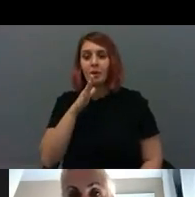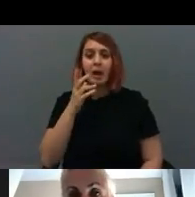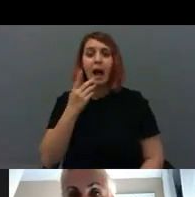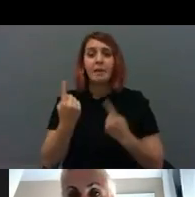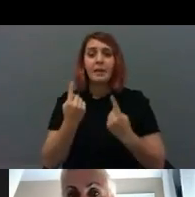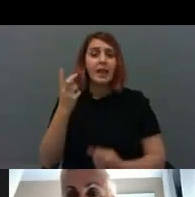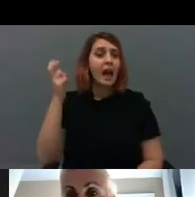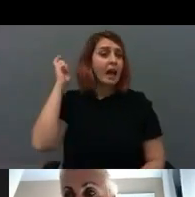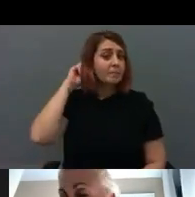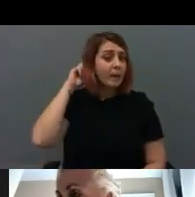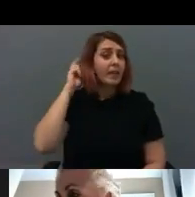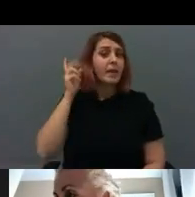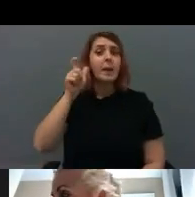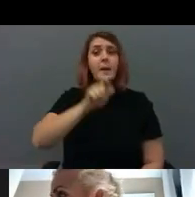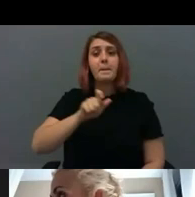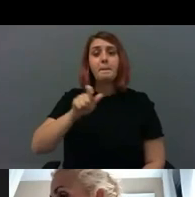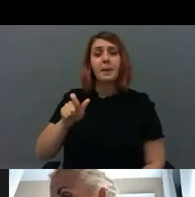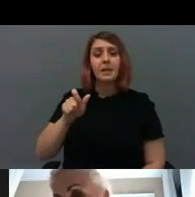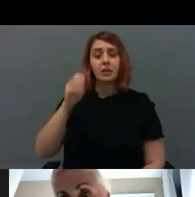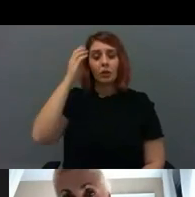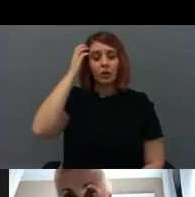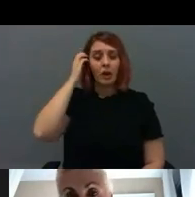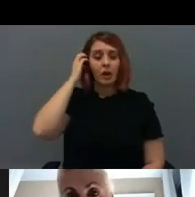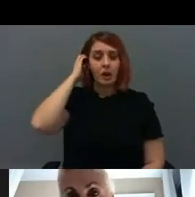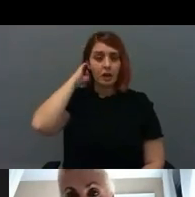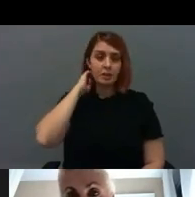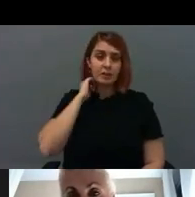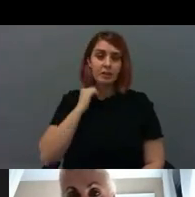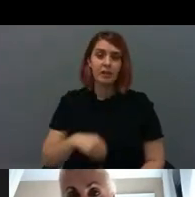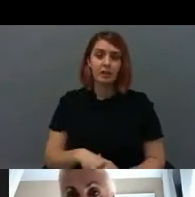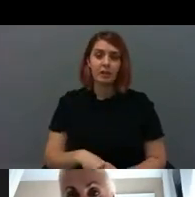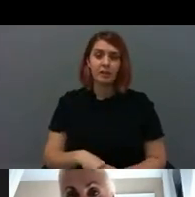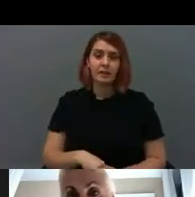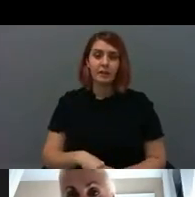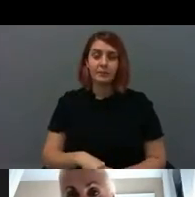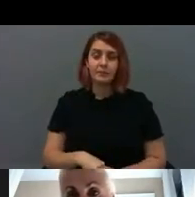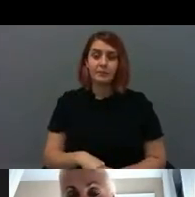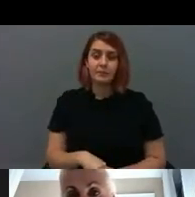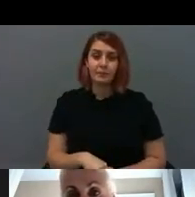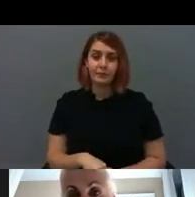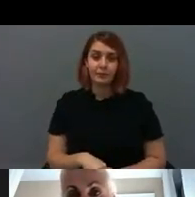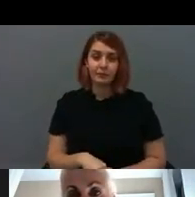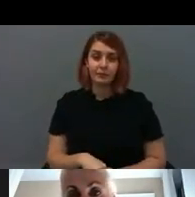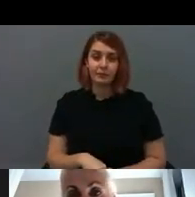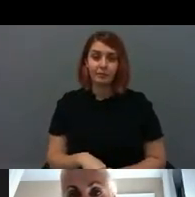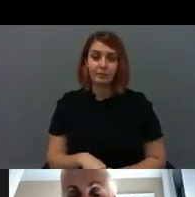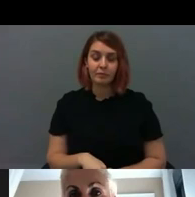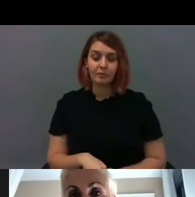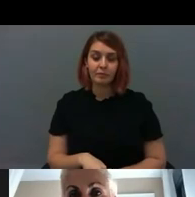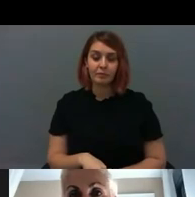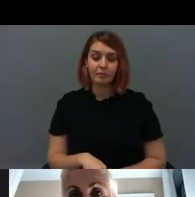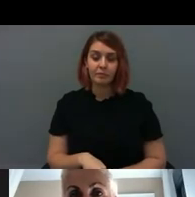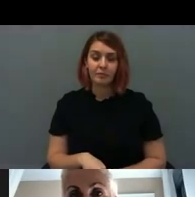cuenta la gente que actualmente vive como